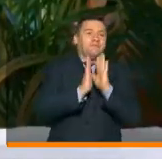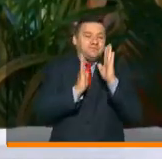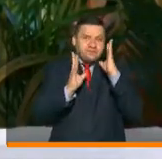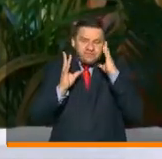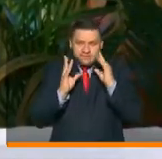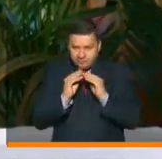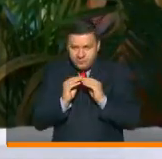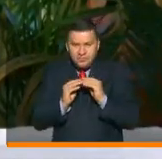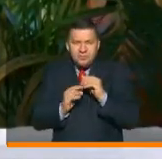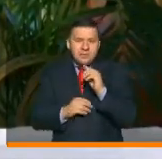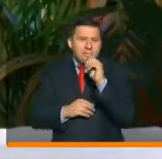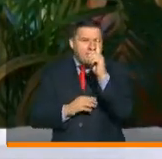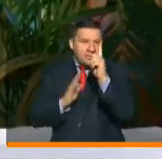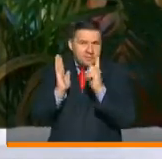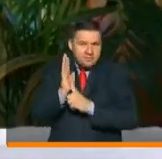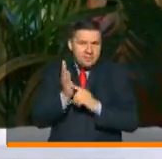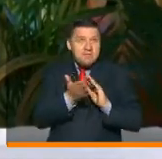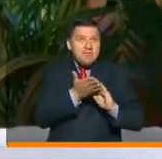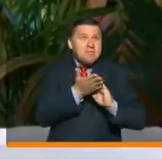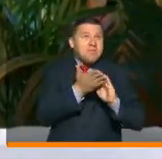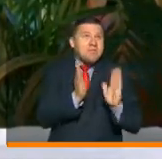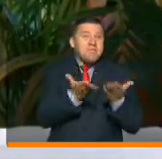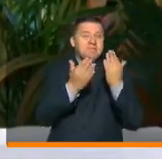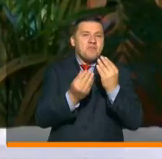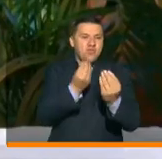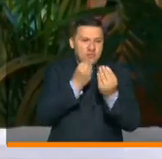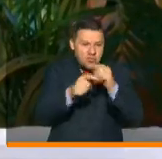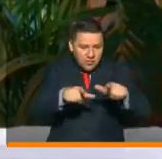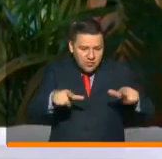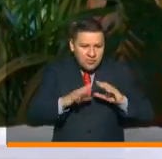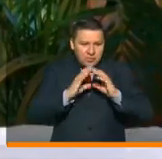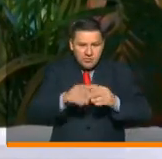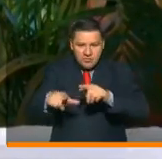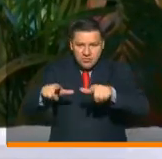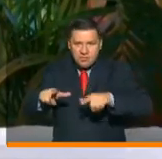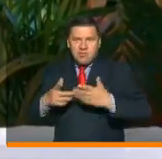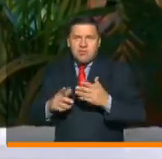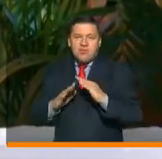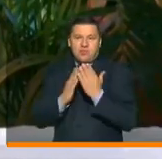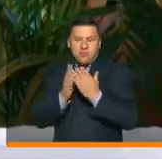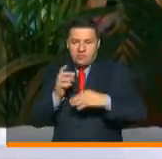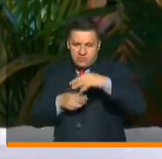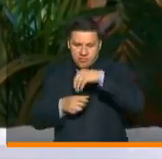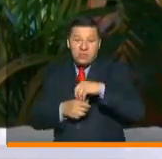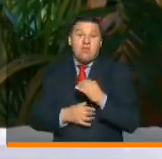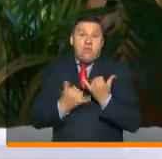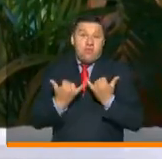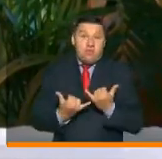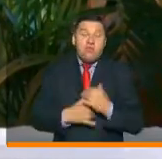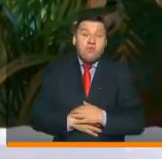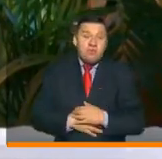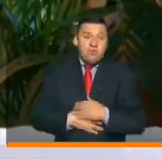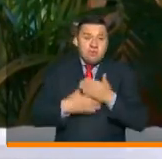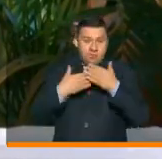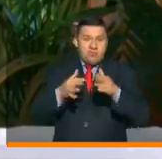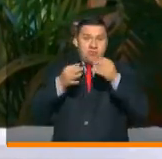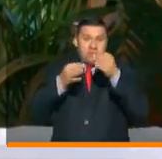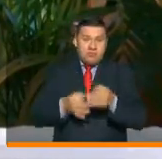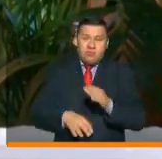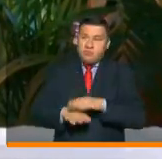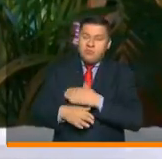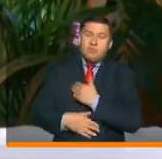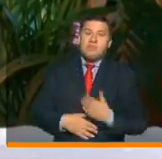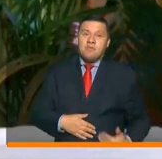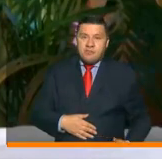llegado, presidente, a más de 1000 mejoramientos, hablando de comedores, de aulas, de residencias escolares. Pues hoy se abre formalmente,